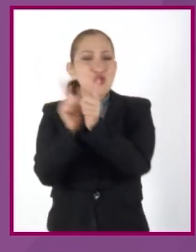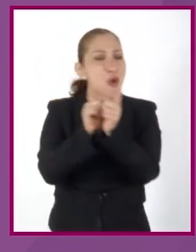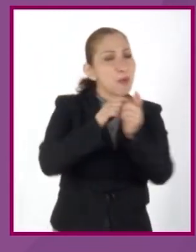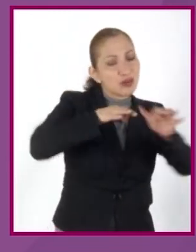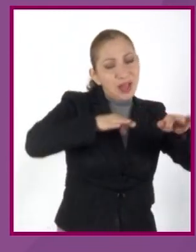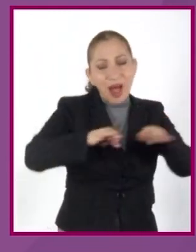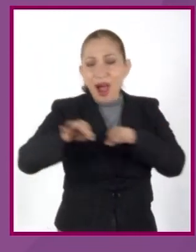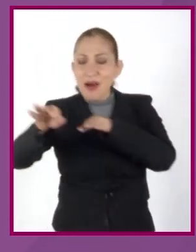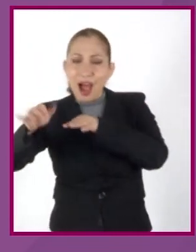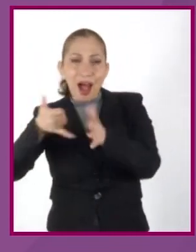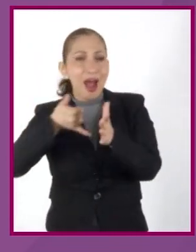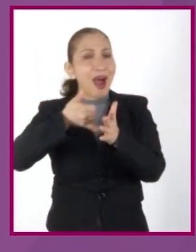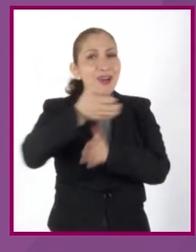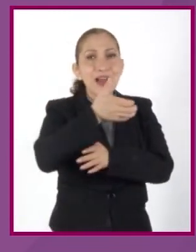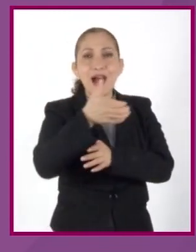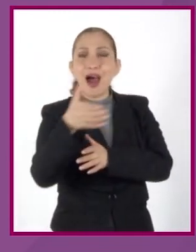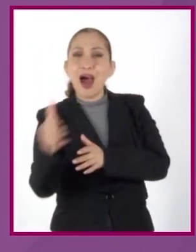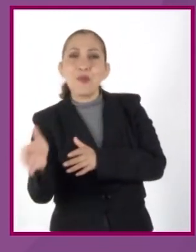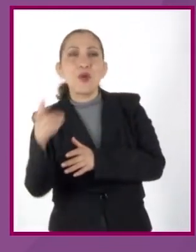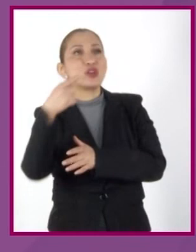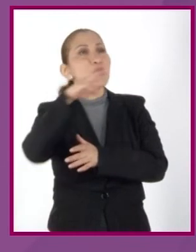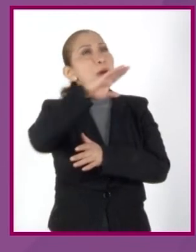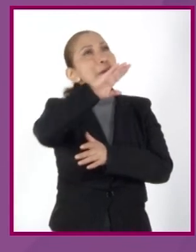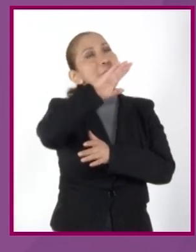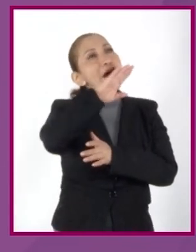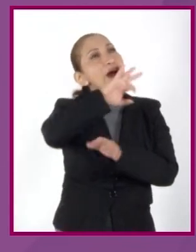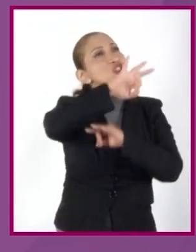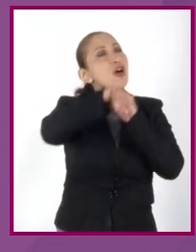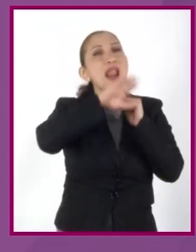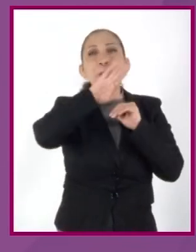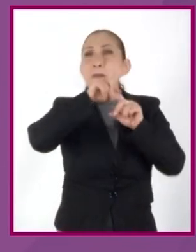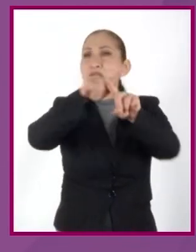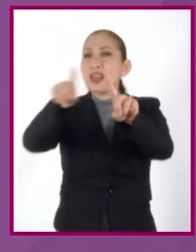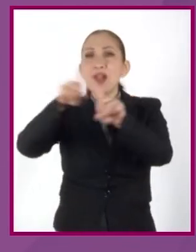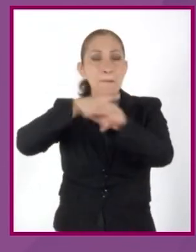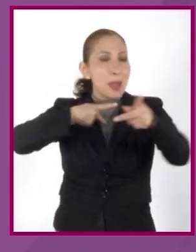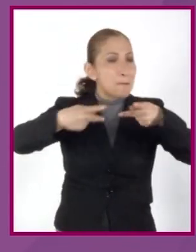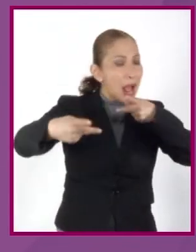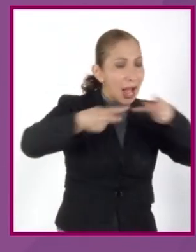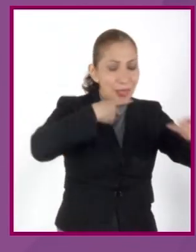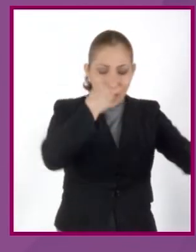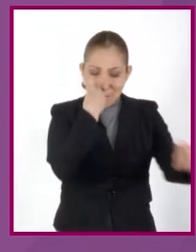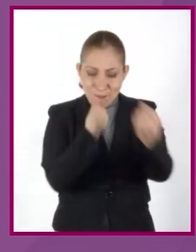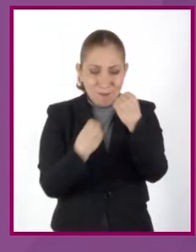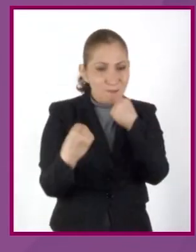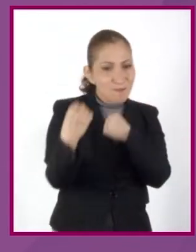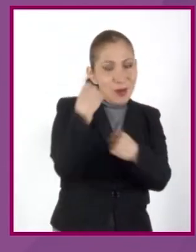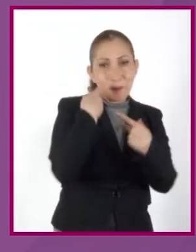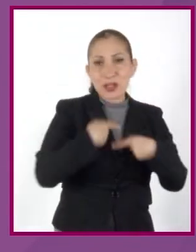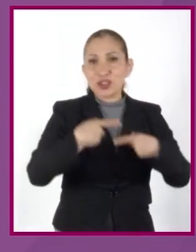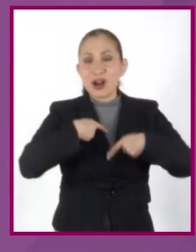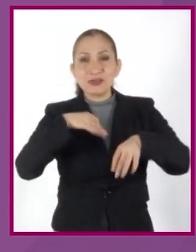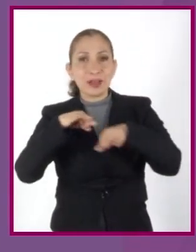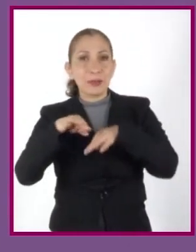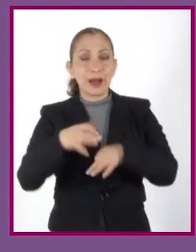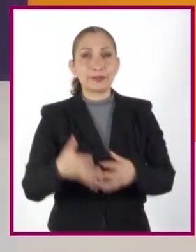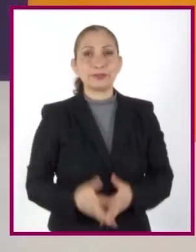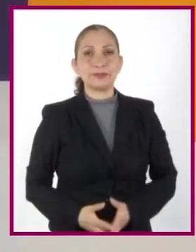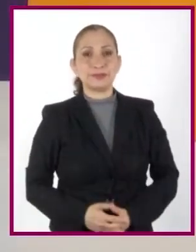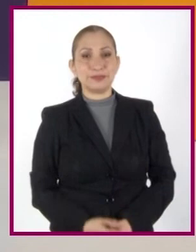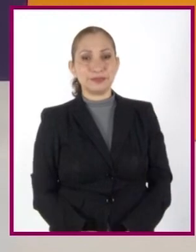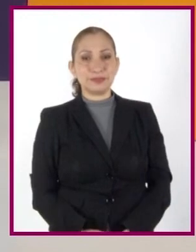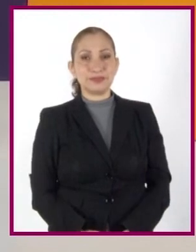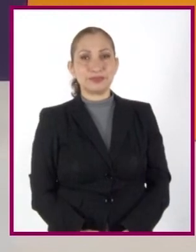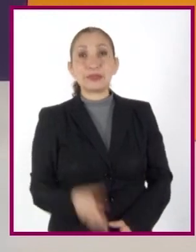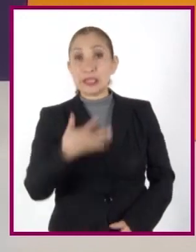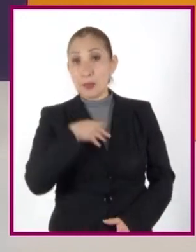laboriosos agricultores, y su madre y todas sus mamacitas preparando el sostenimiento de los que trabajan.